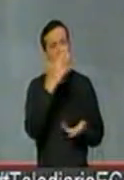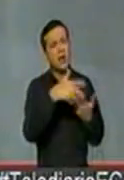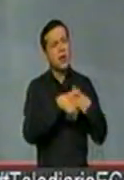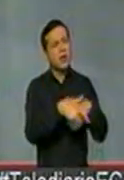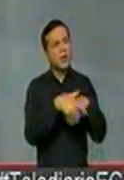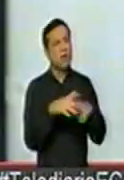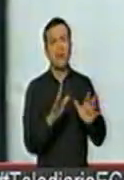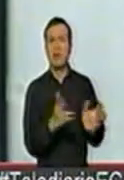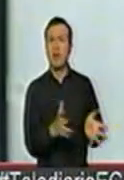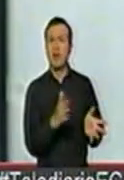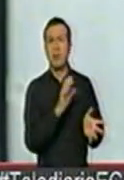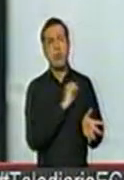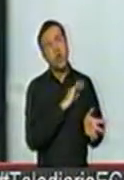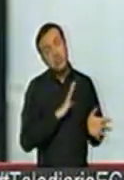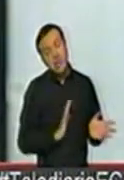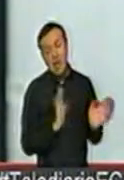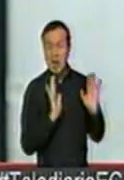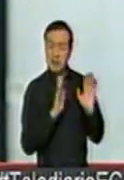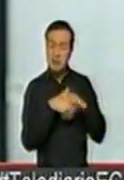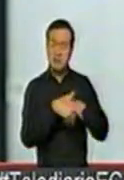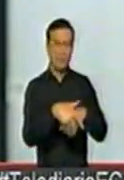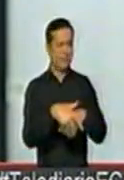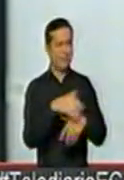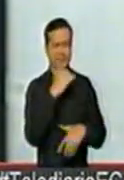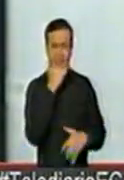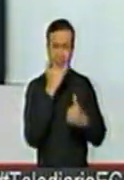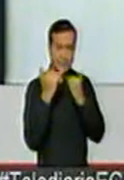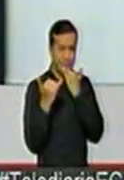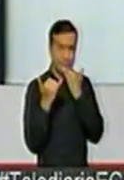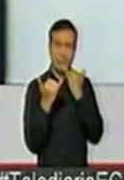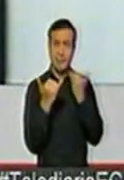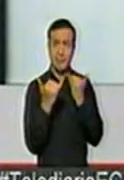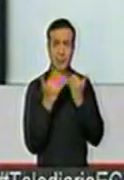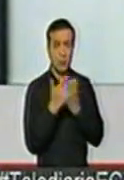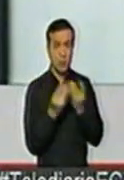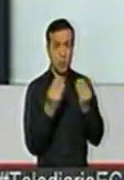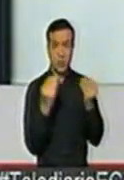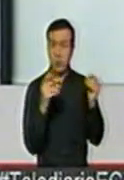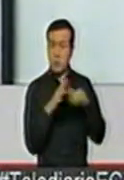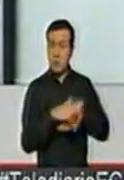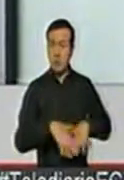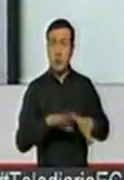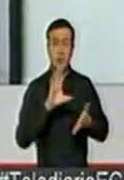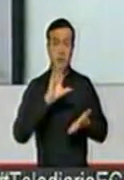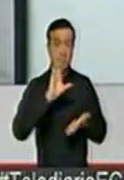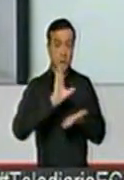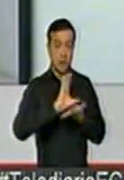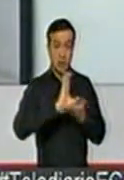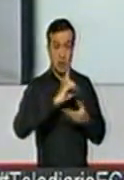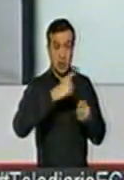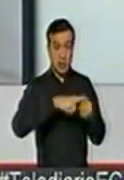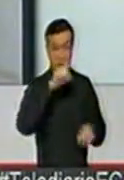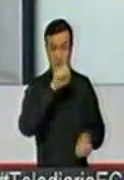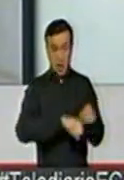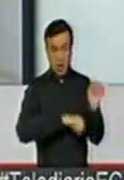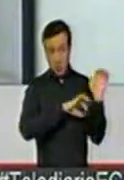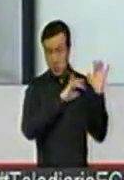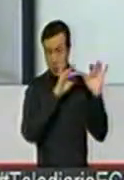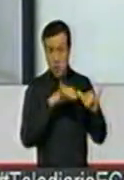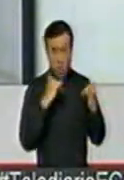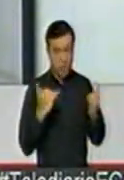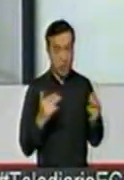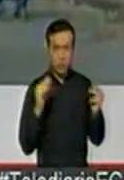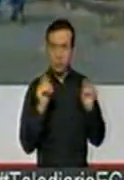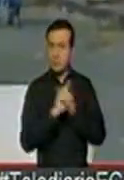si acaso. Poner en riesgo mediante movilizaciones masivas al Centro Histórico de Quito, creo que en este momento no es